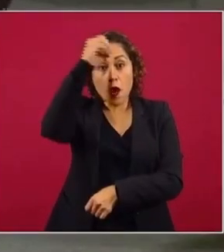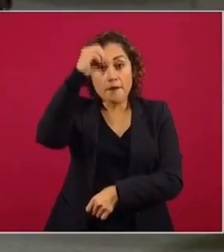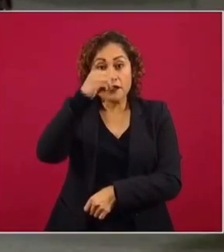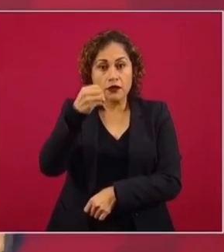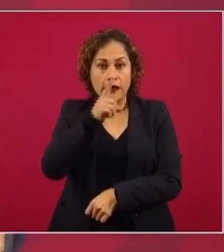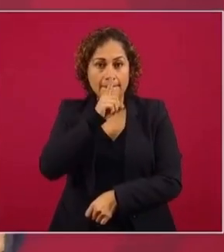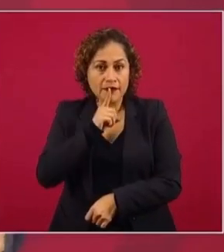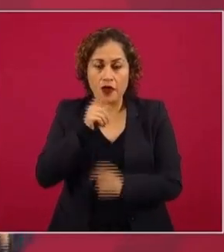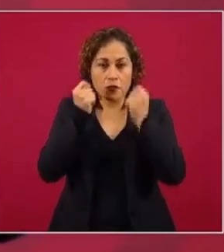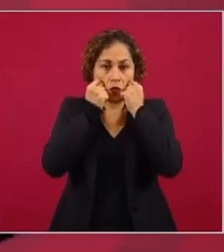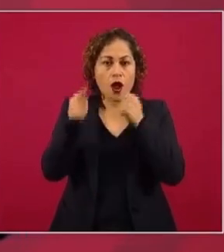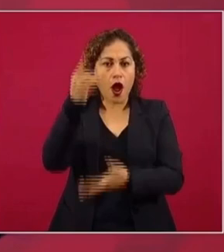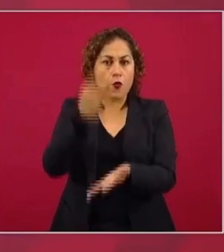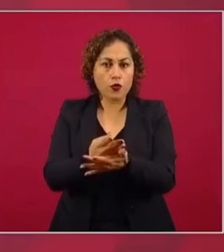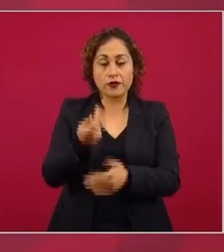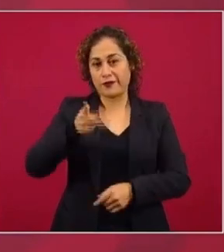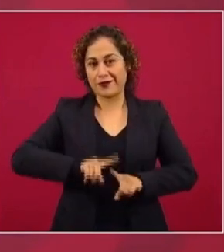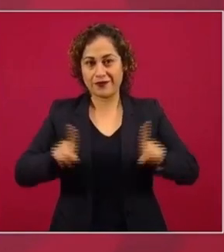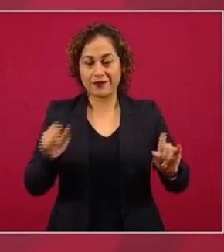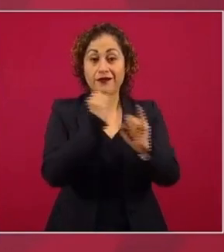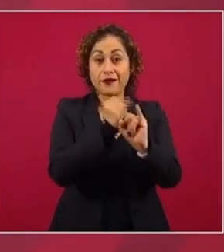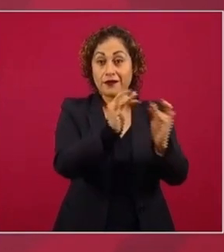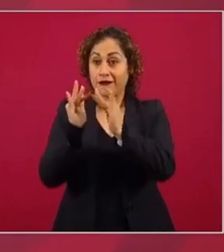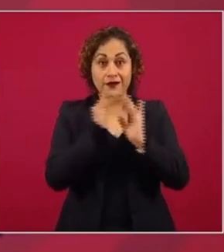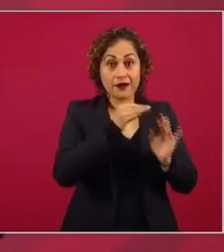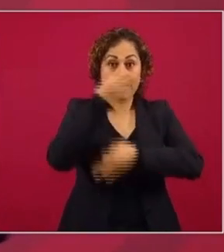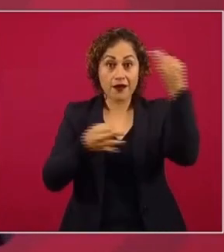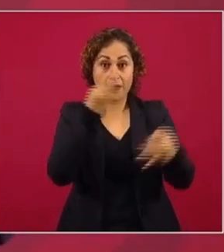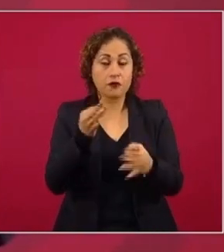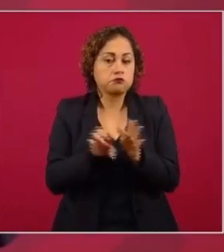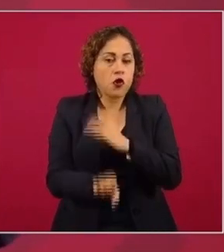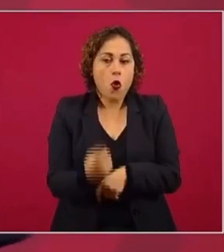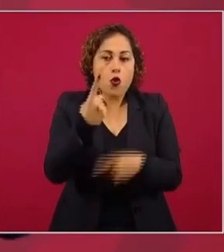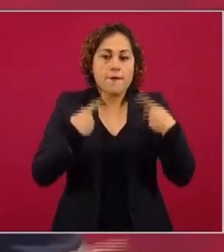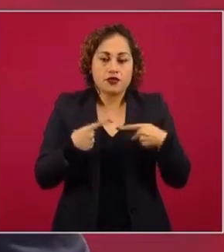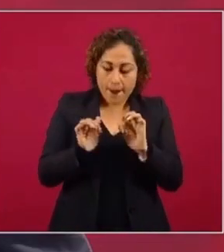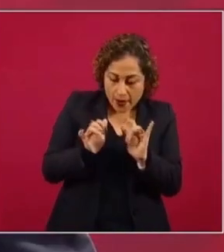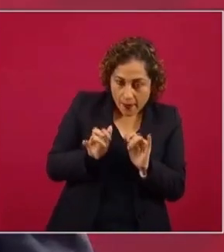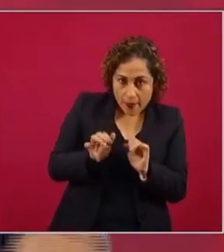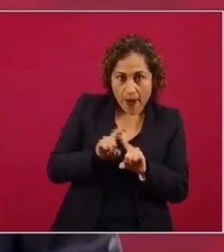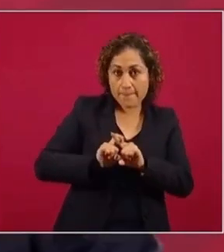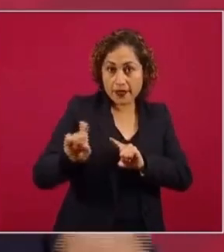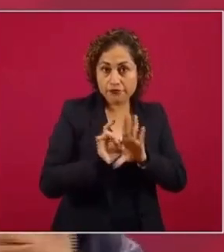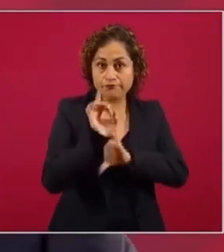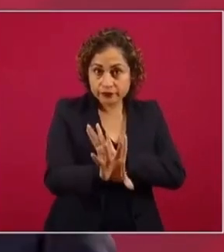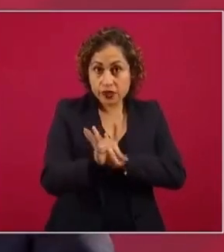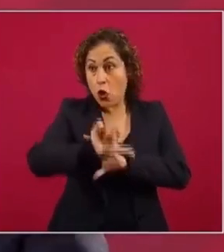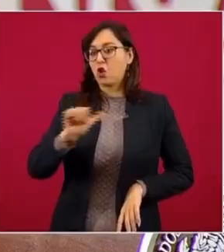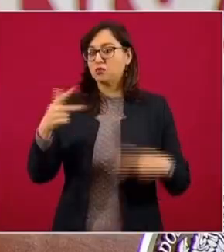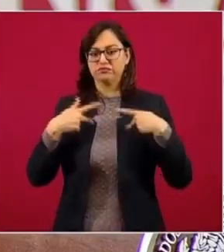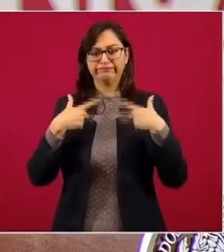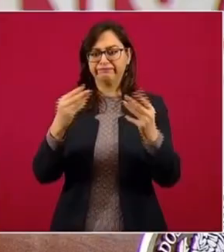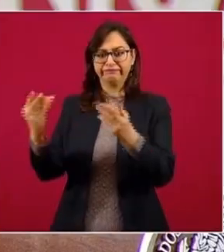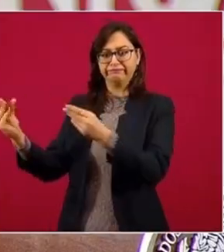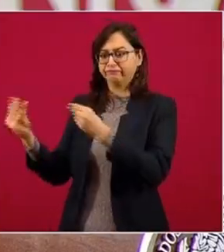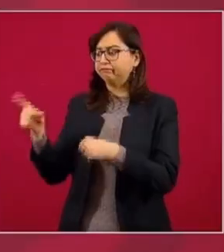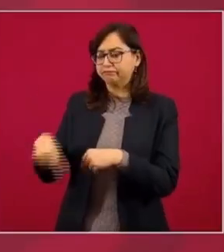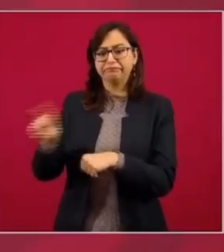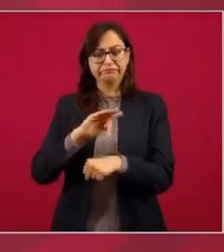falsedad. En cambio, en las redes, alguien está poniendo un mensaje y ya le están contestando. Porque